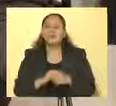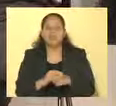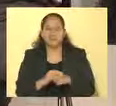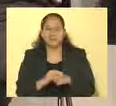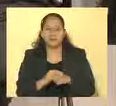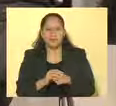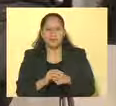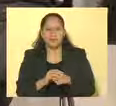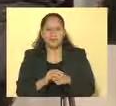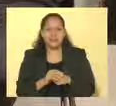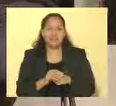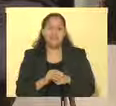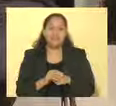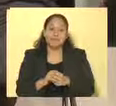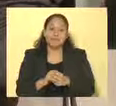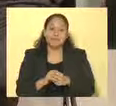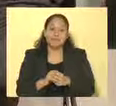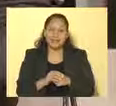que esté.